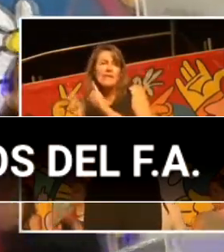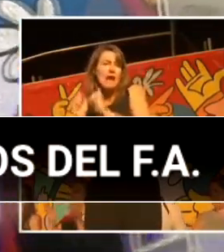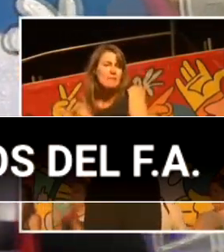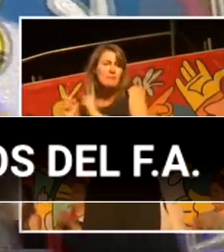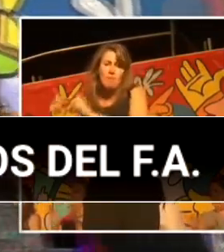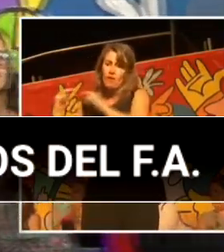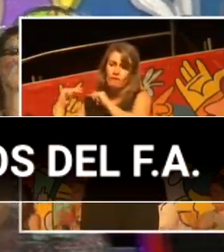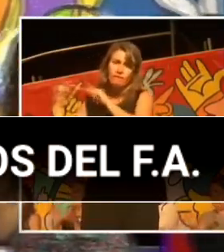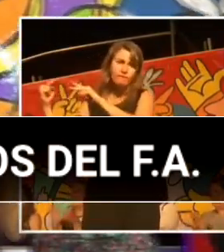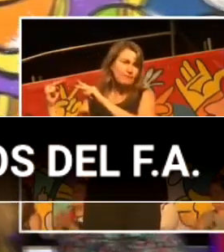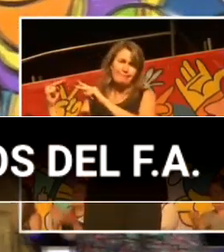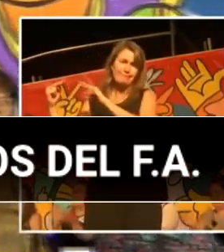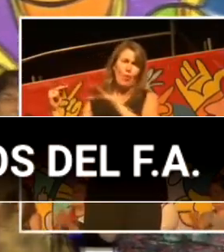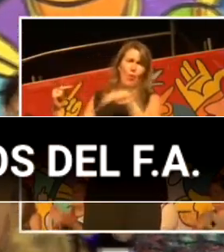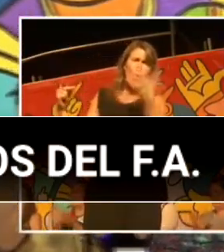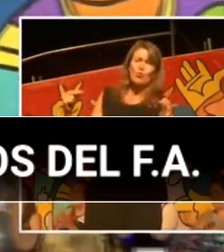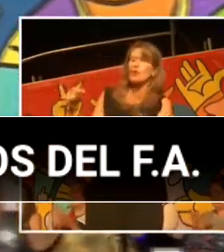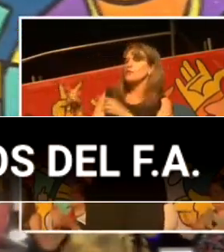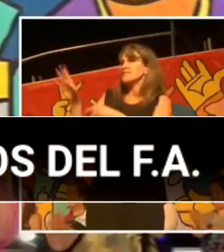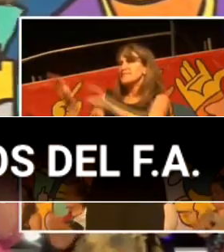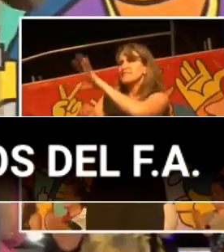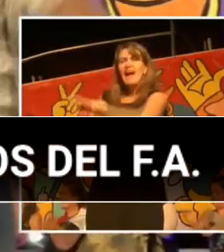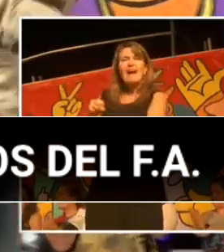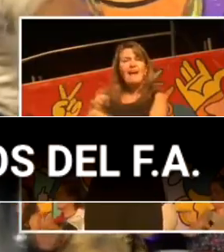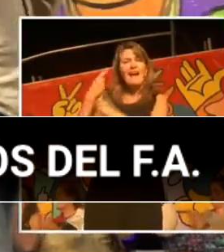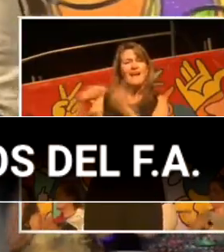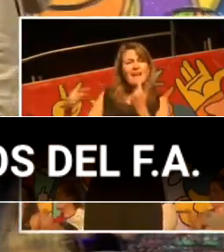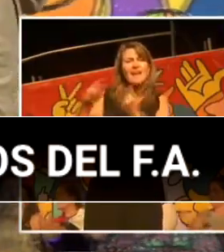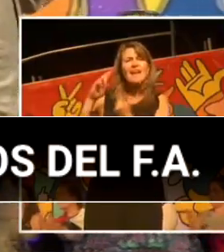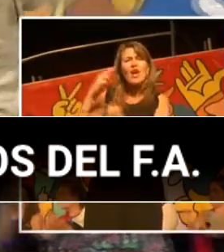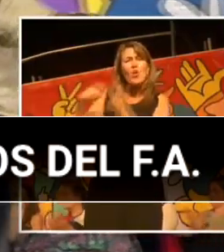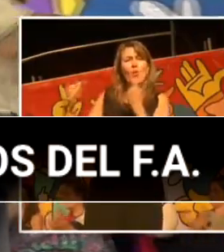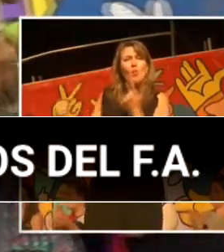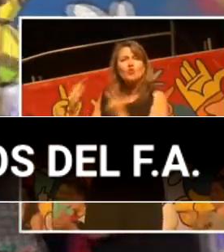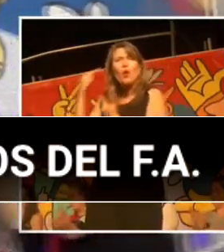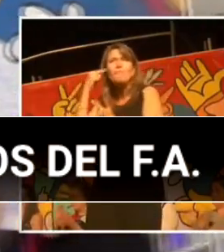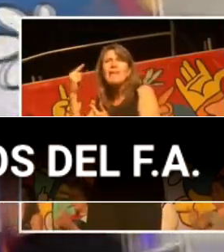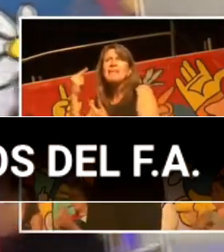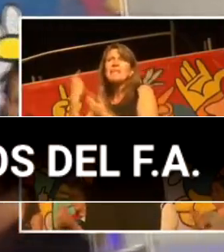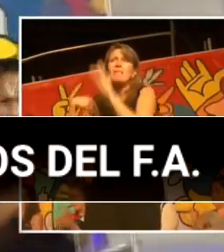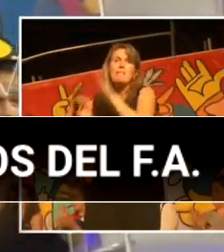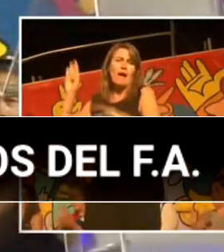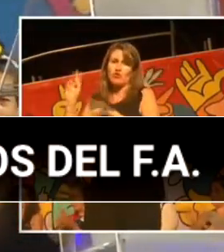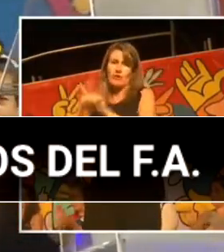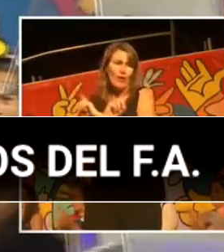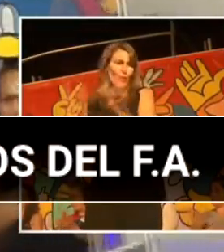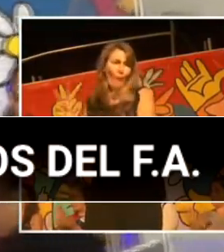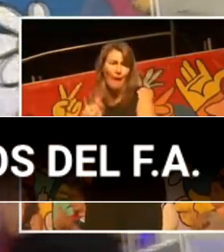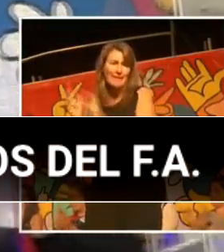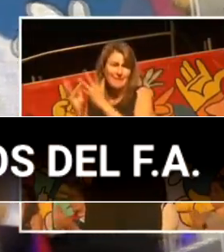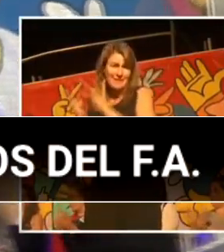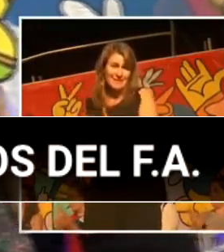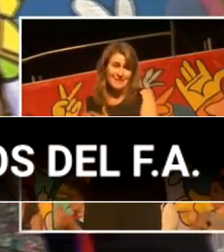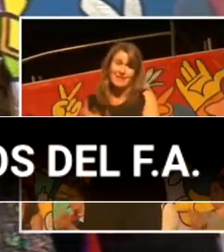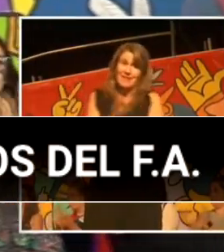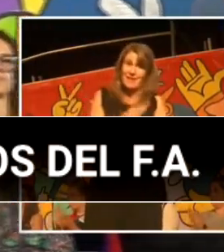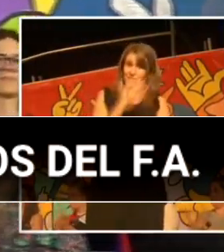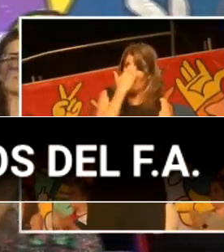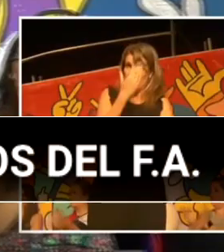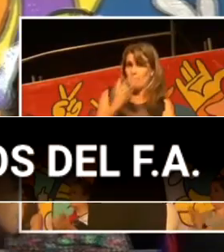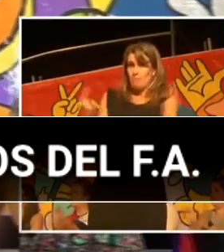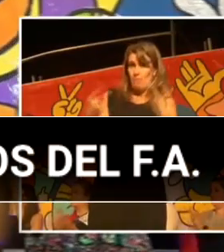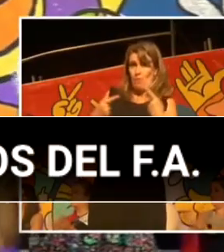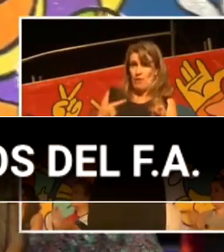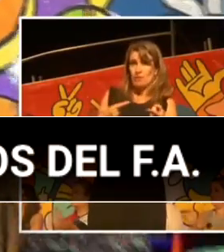A los que le quitan recursos a la gente a los que no piensan en las grandes mayorías y eso se milita toda la semanas